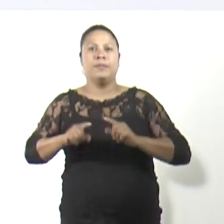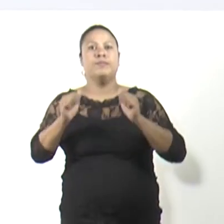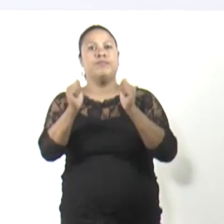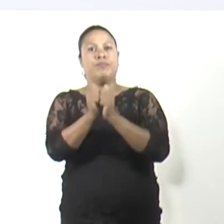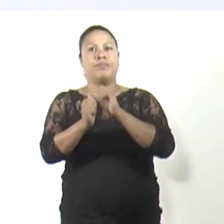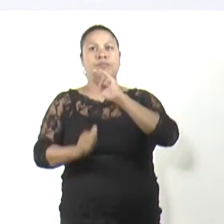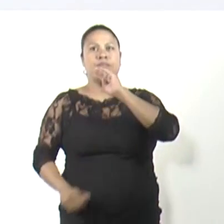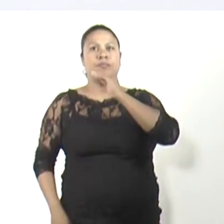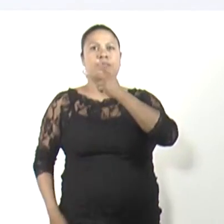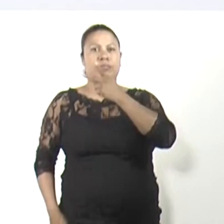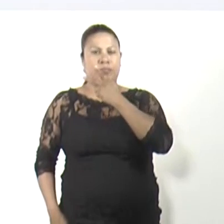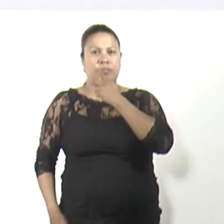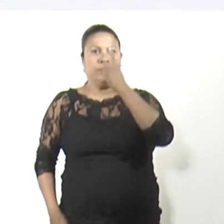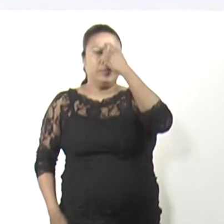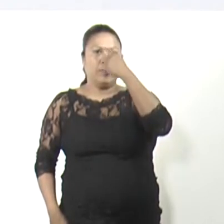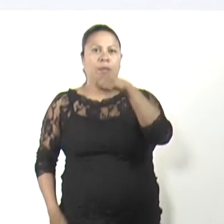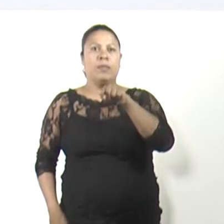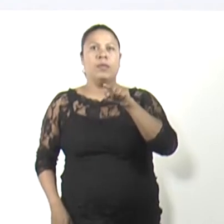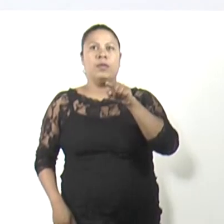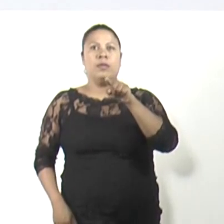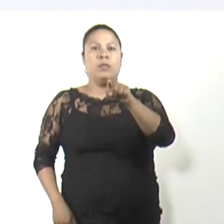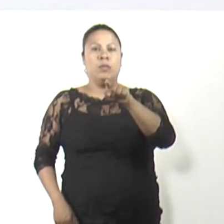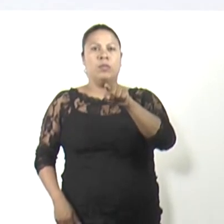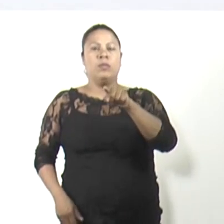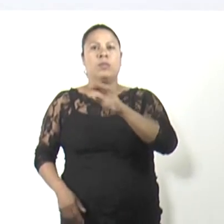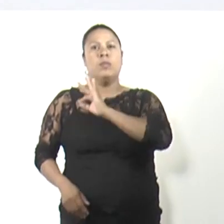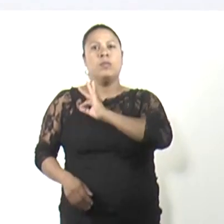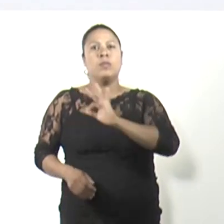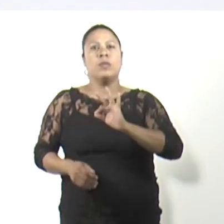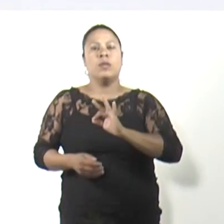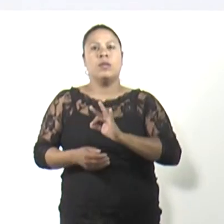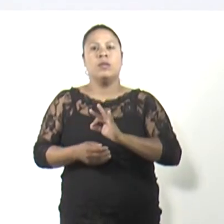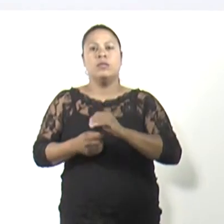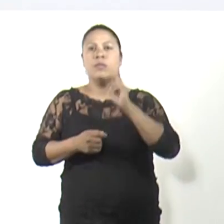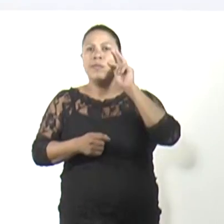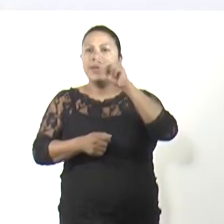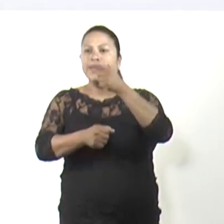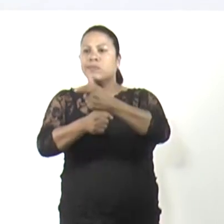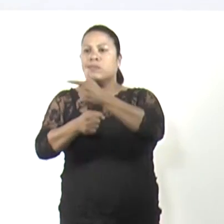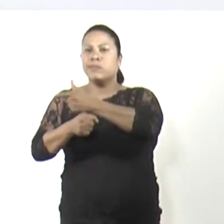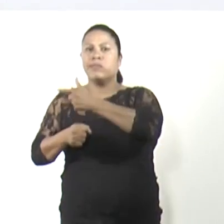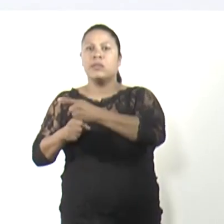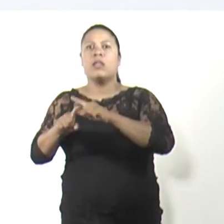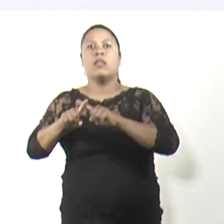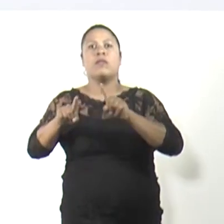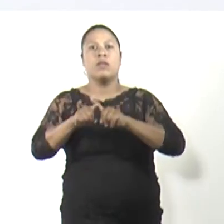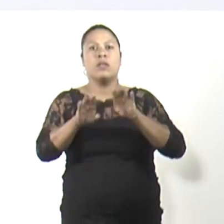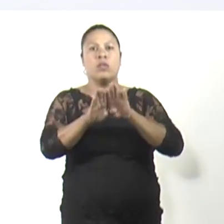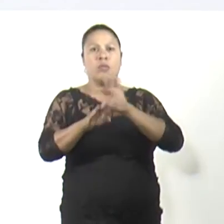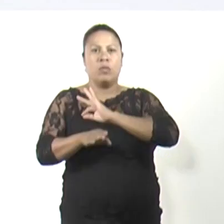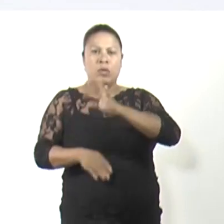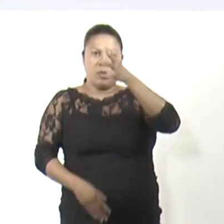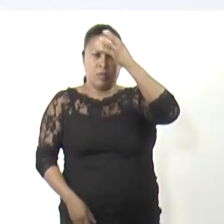de familia para que puedan descubrir una nueva forma de aprender.